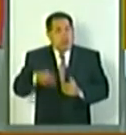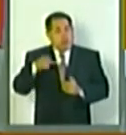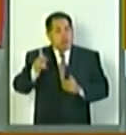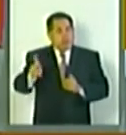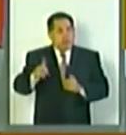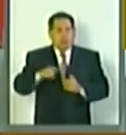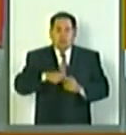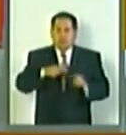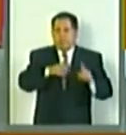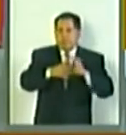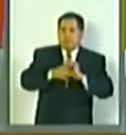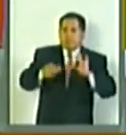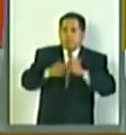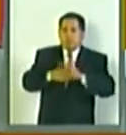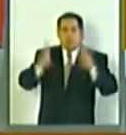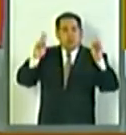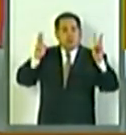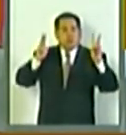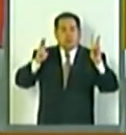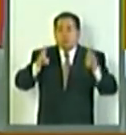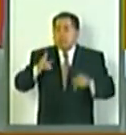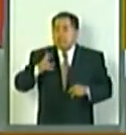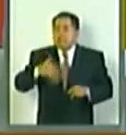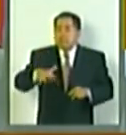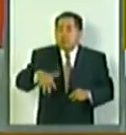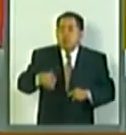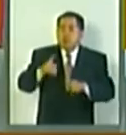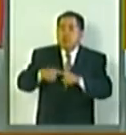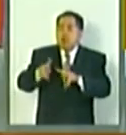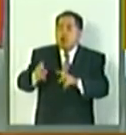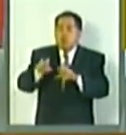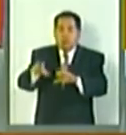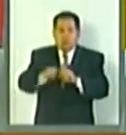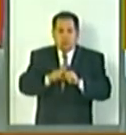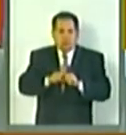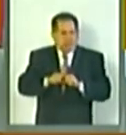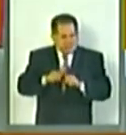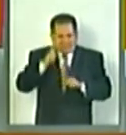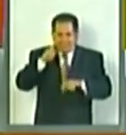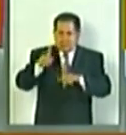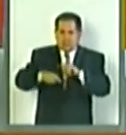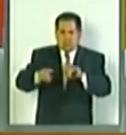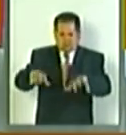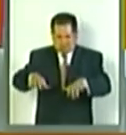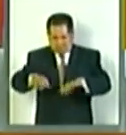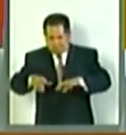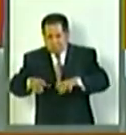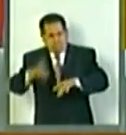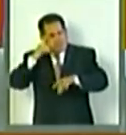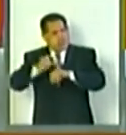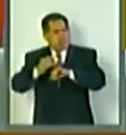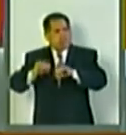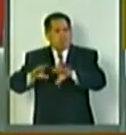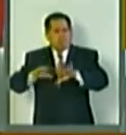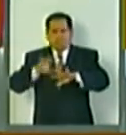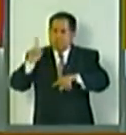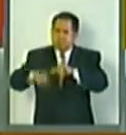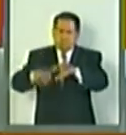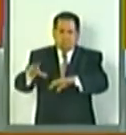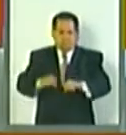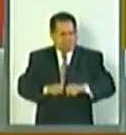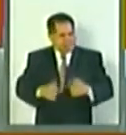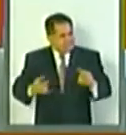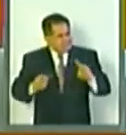contexto de la campaña Se Busca por Robo, se incautaron equipos de transmisión, lo cual viola el